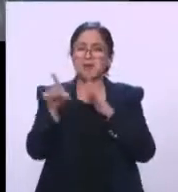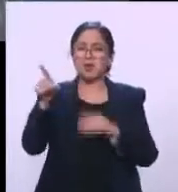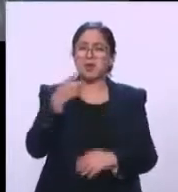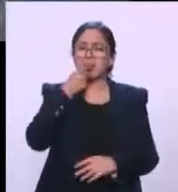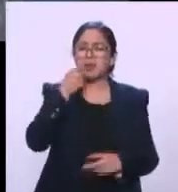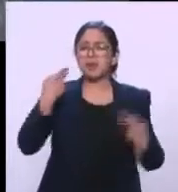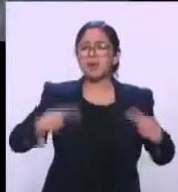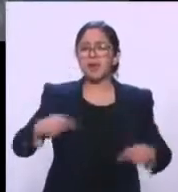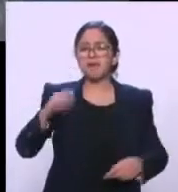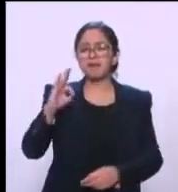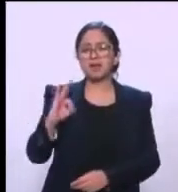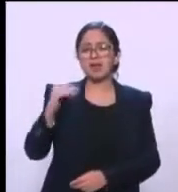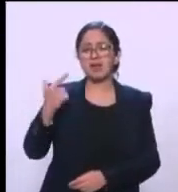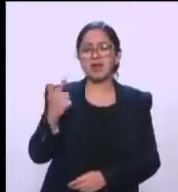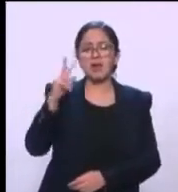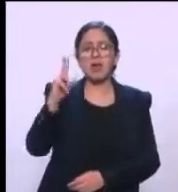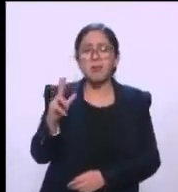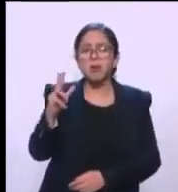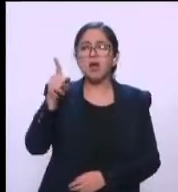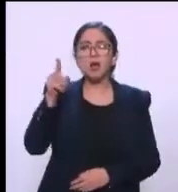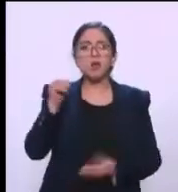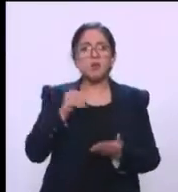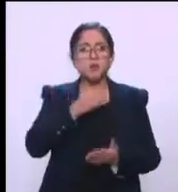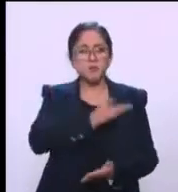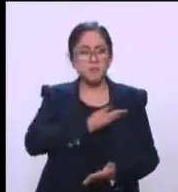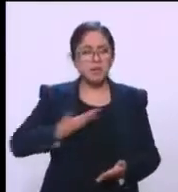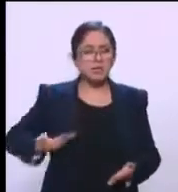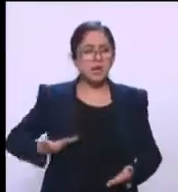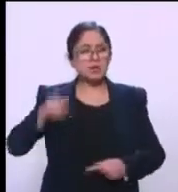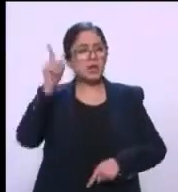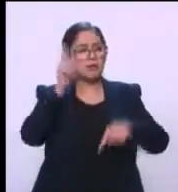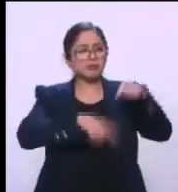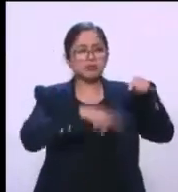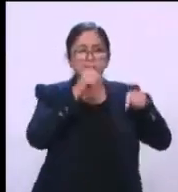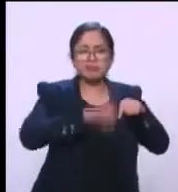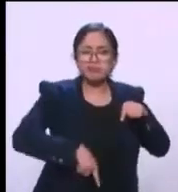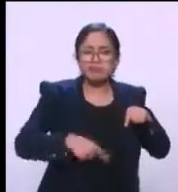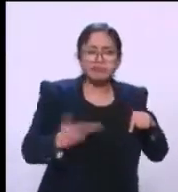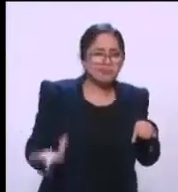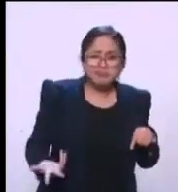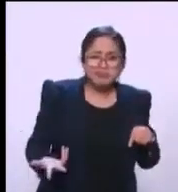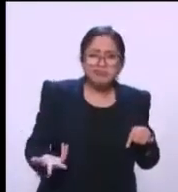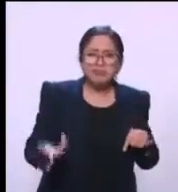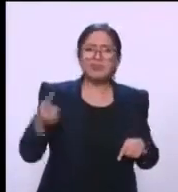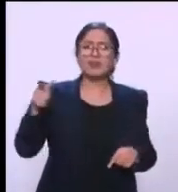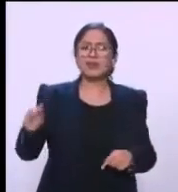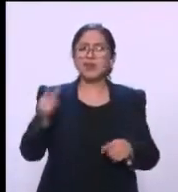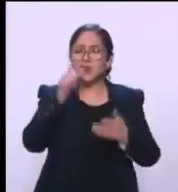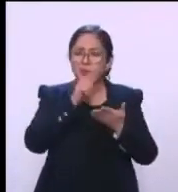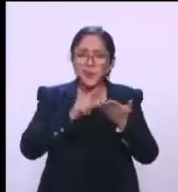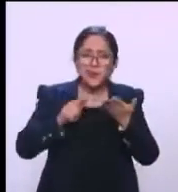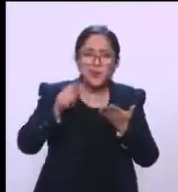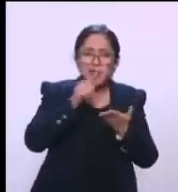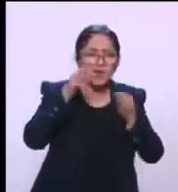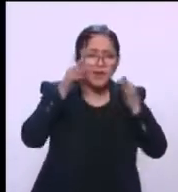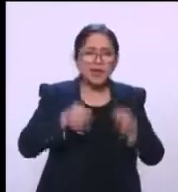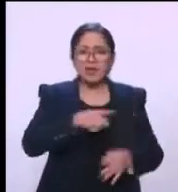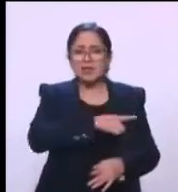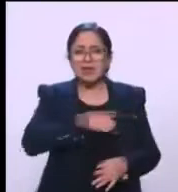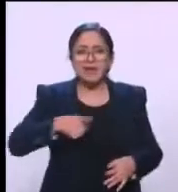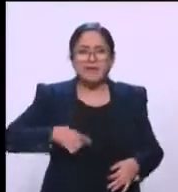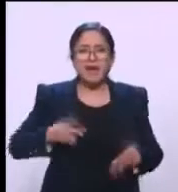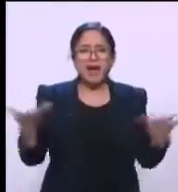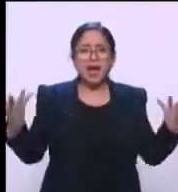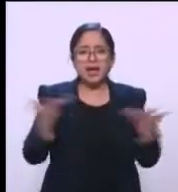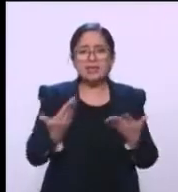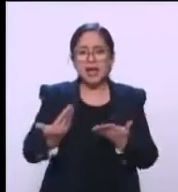de la República, el presidente por un decreto, bueno, es que no se puede, tiene que pasar todo un